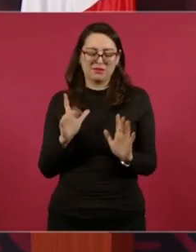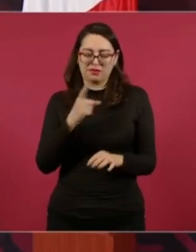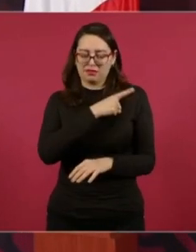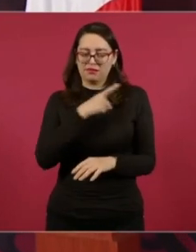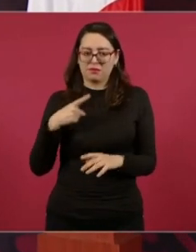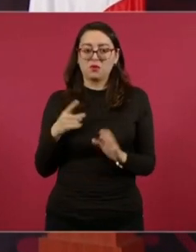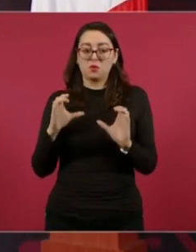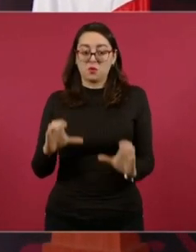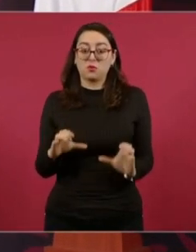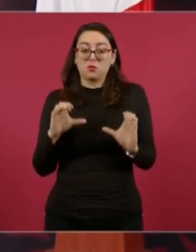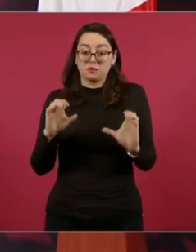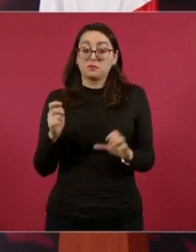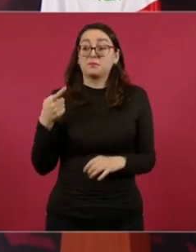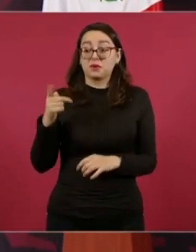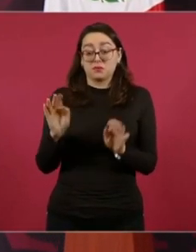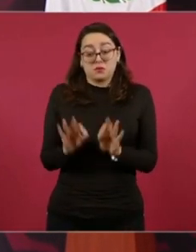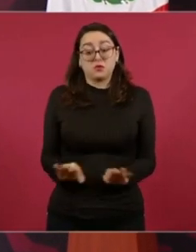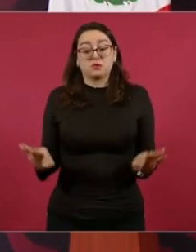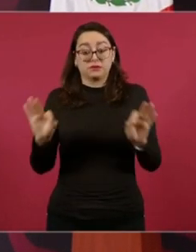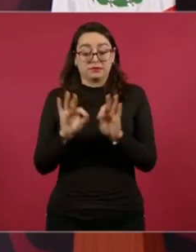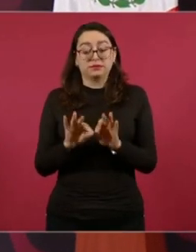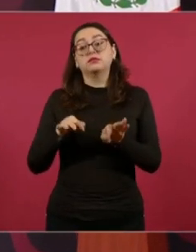pero sí hacer justicia.